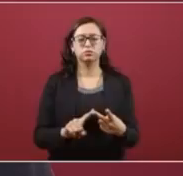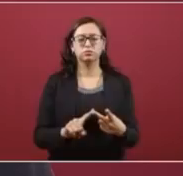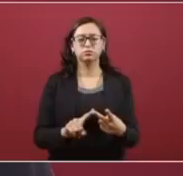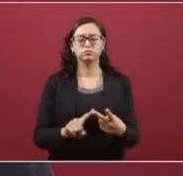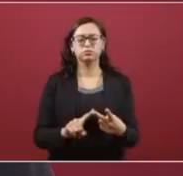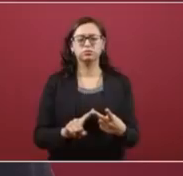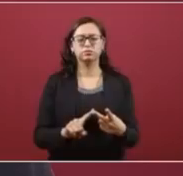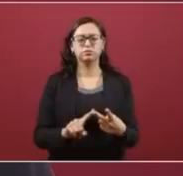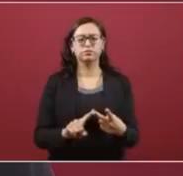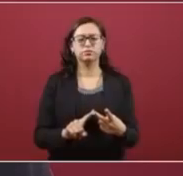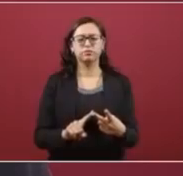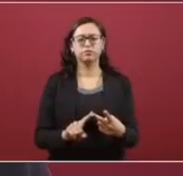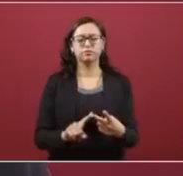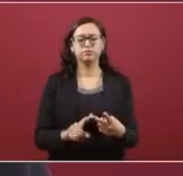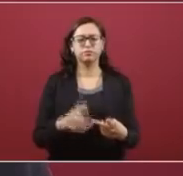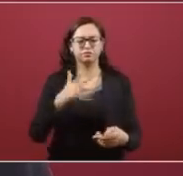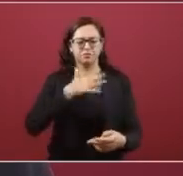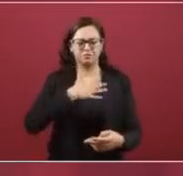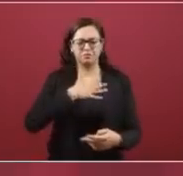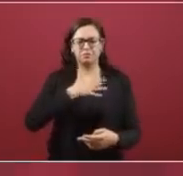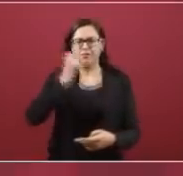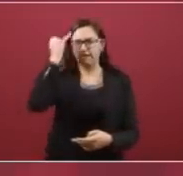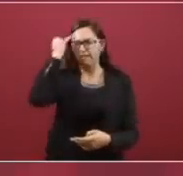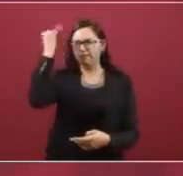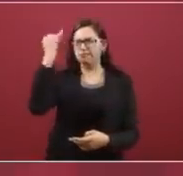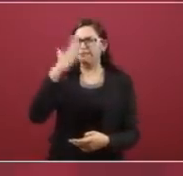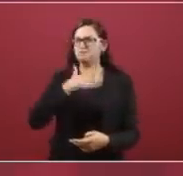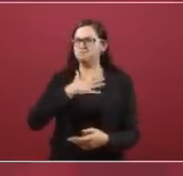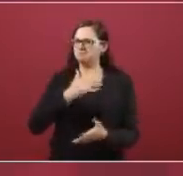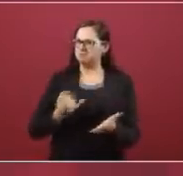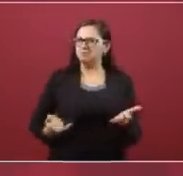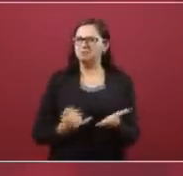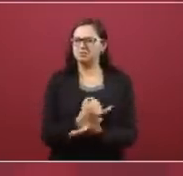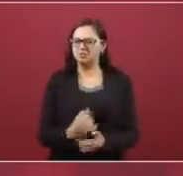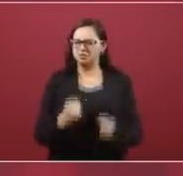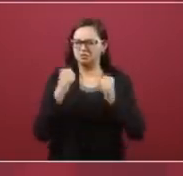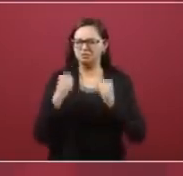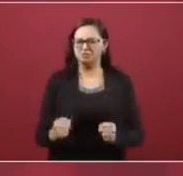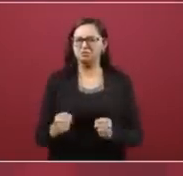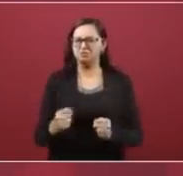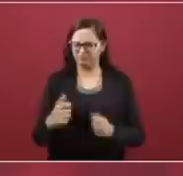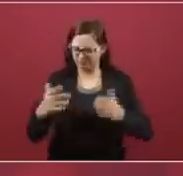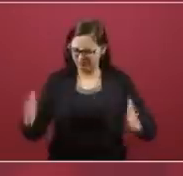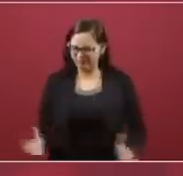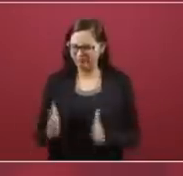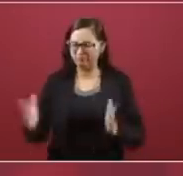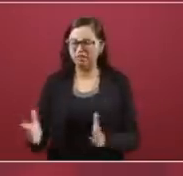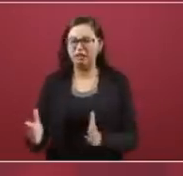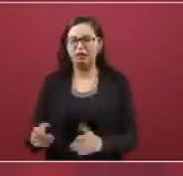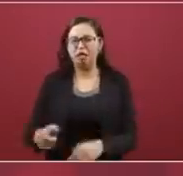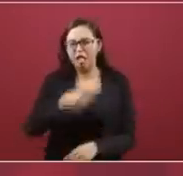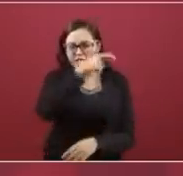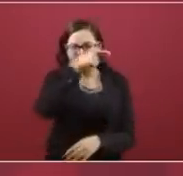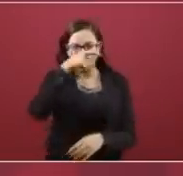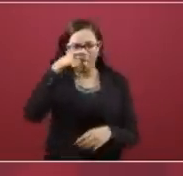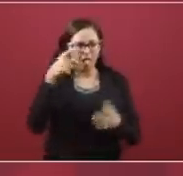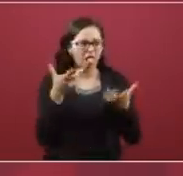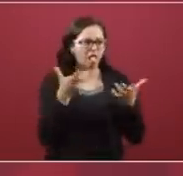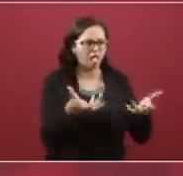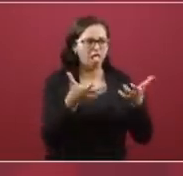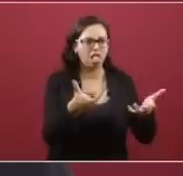los ideales y las convicciones, no la ambición al poder.